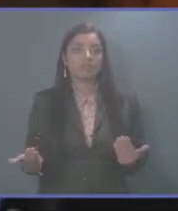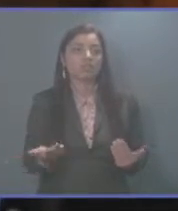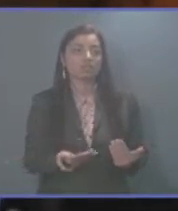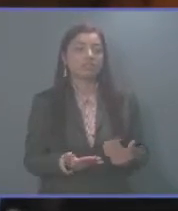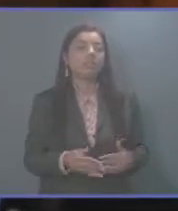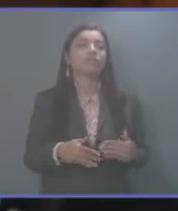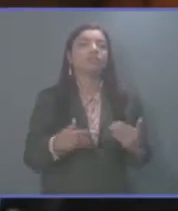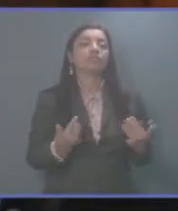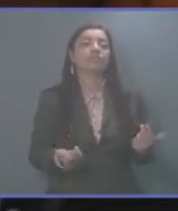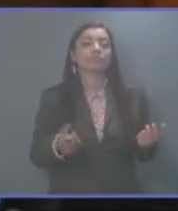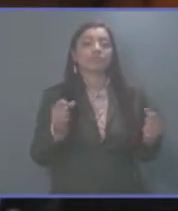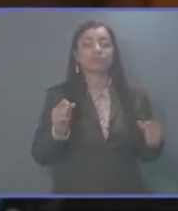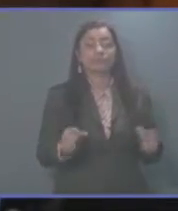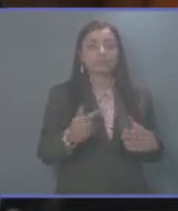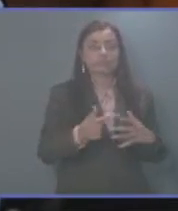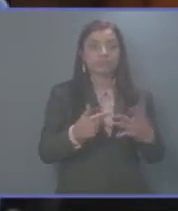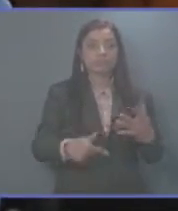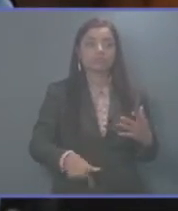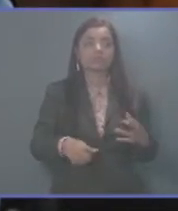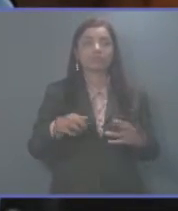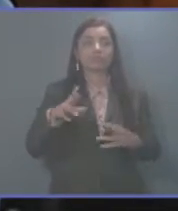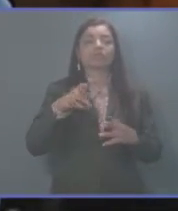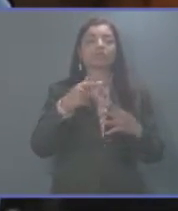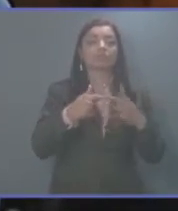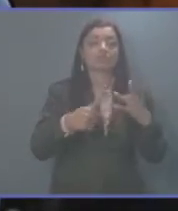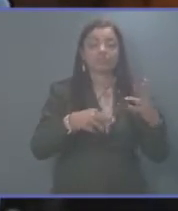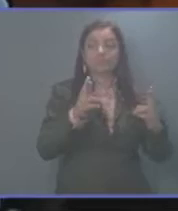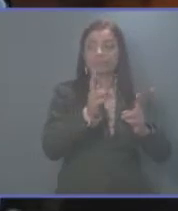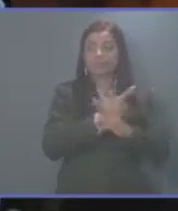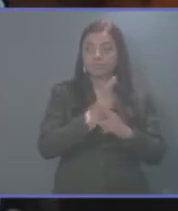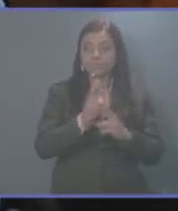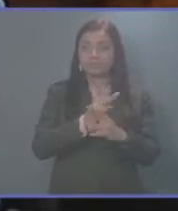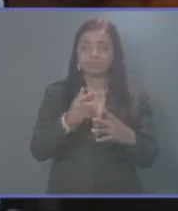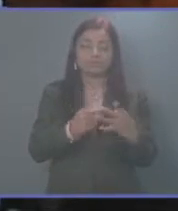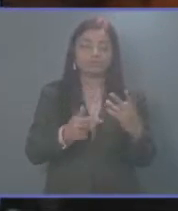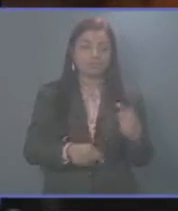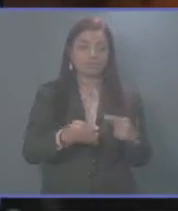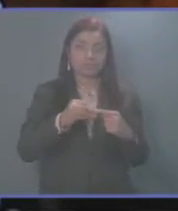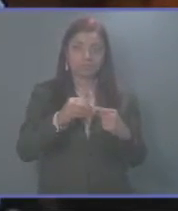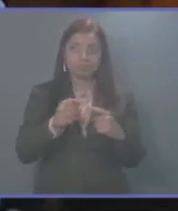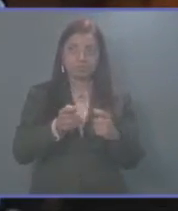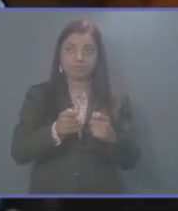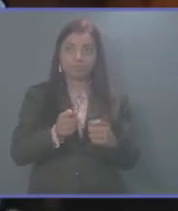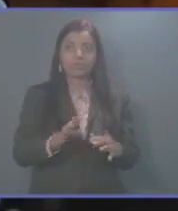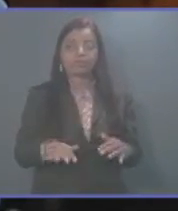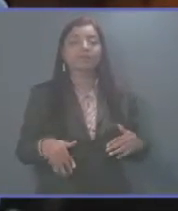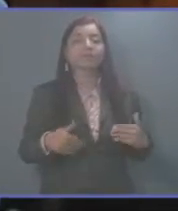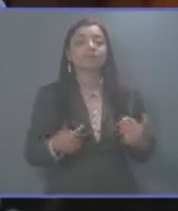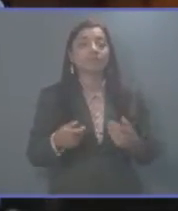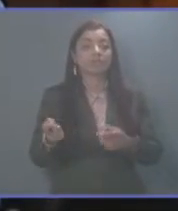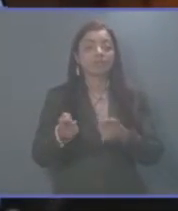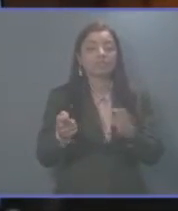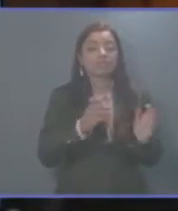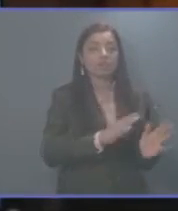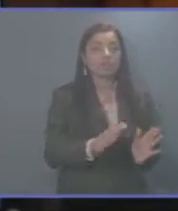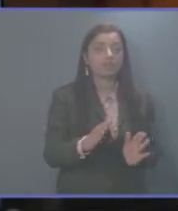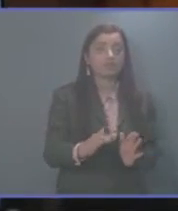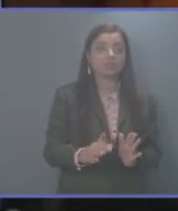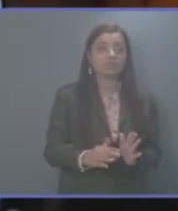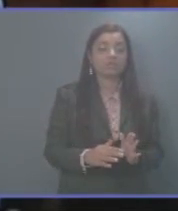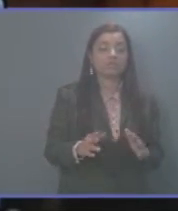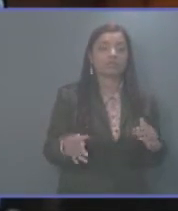se emitieron reformas a la Ley Especial para la regulación y control de